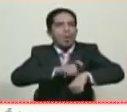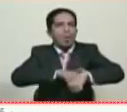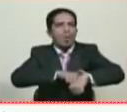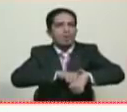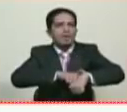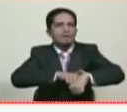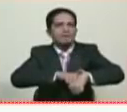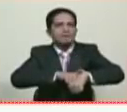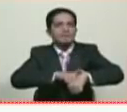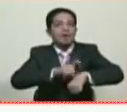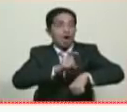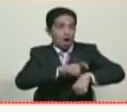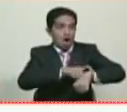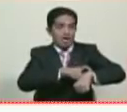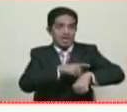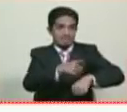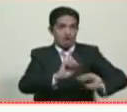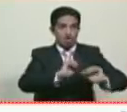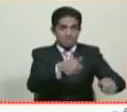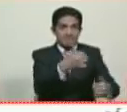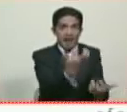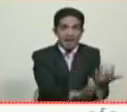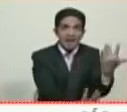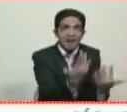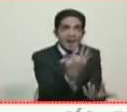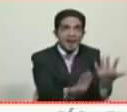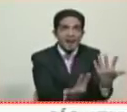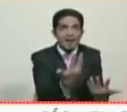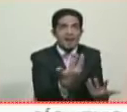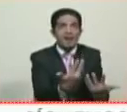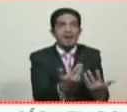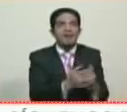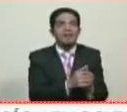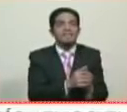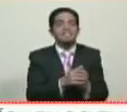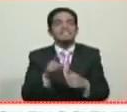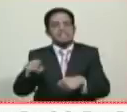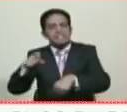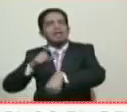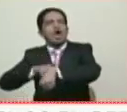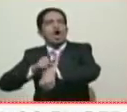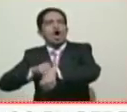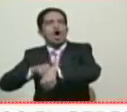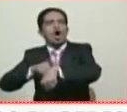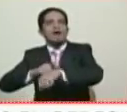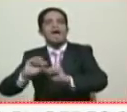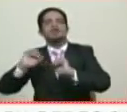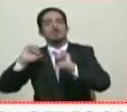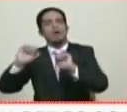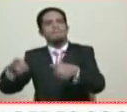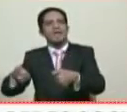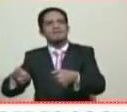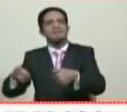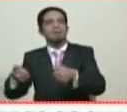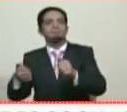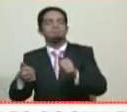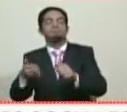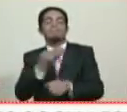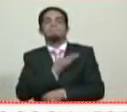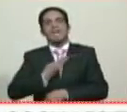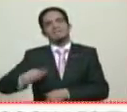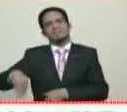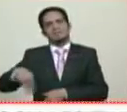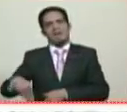cual se produce el acto criminal, el incendio se provoca y lo que tiene que ver con la toma de posesión del presidente